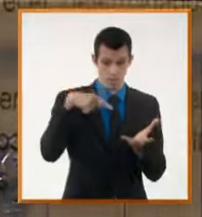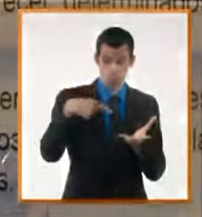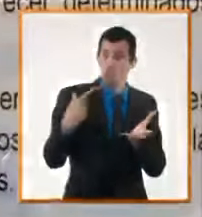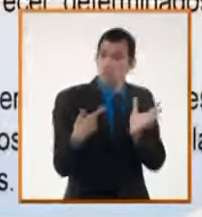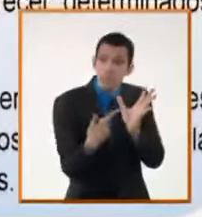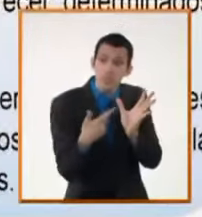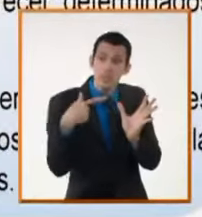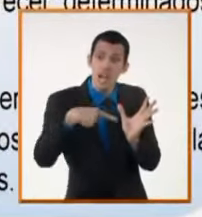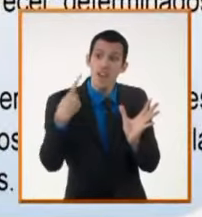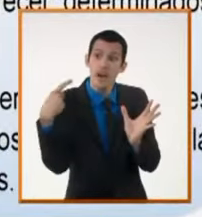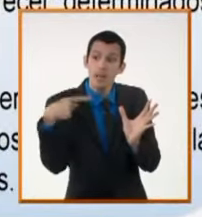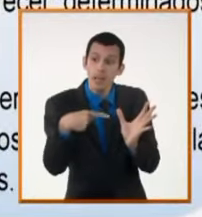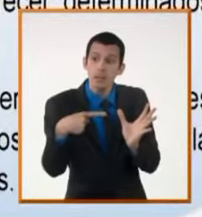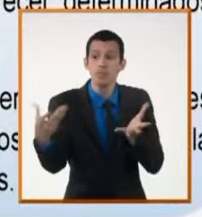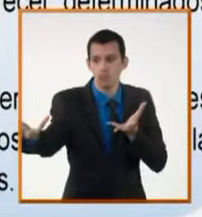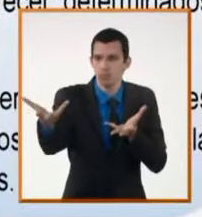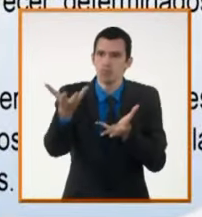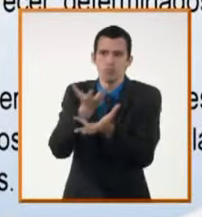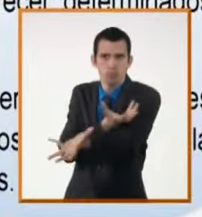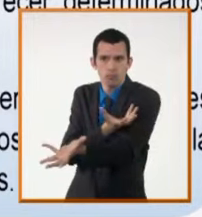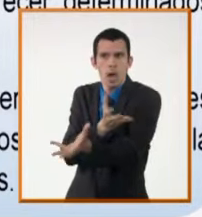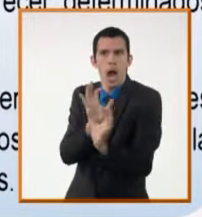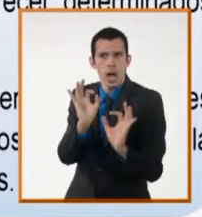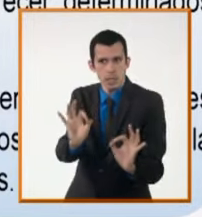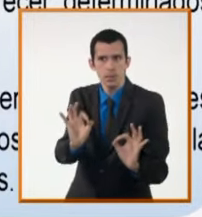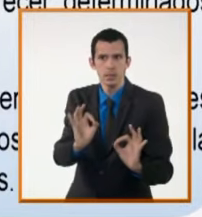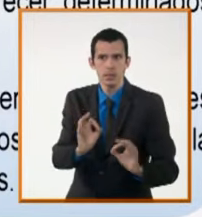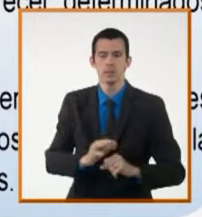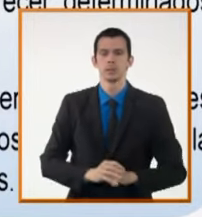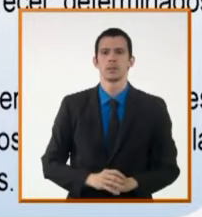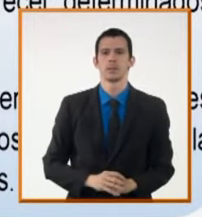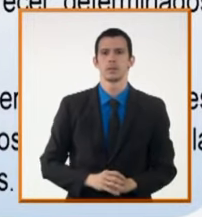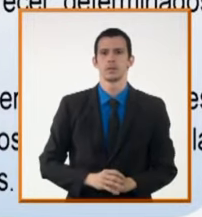prima y no de productos listos para la venta.